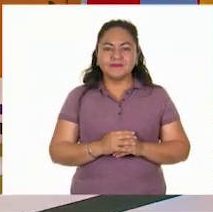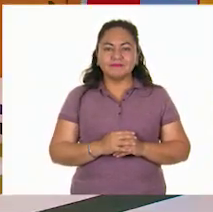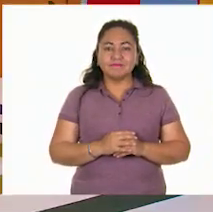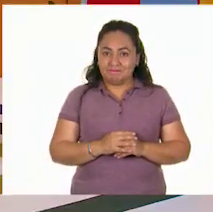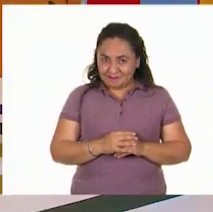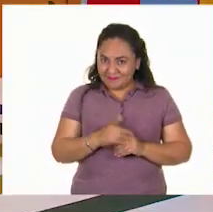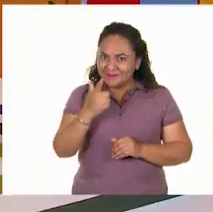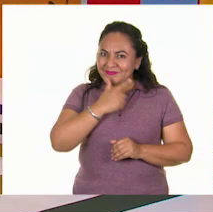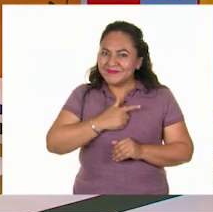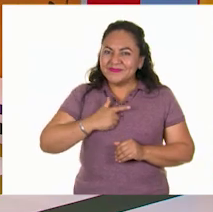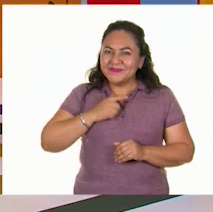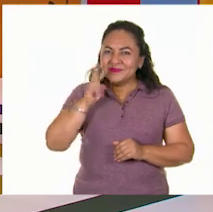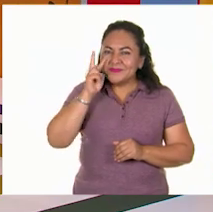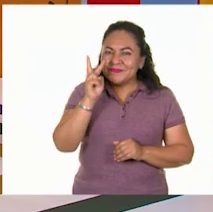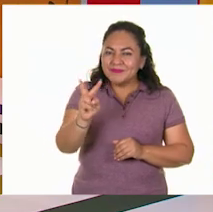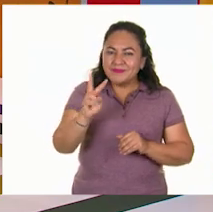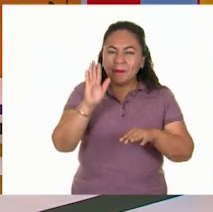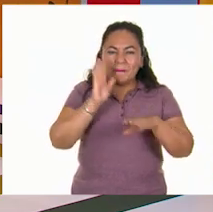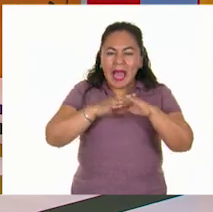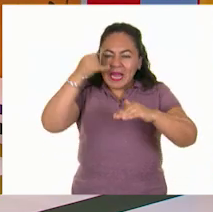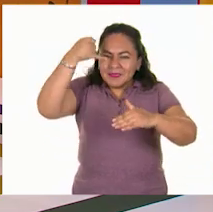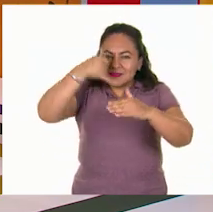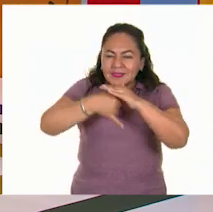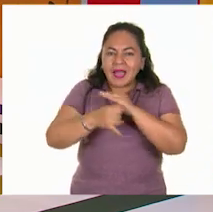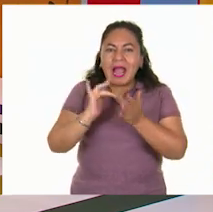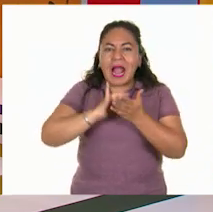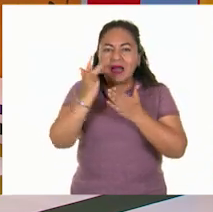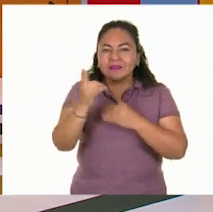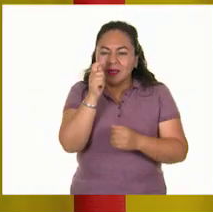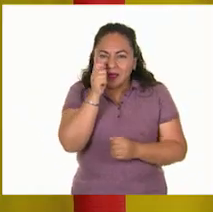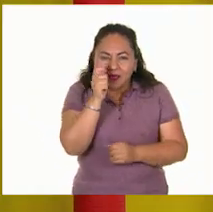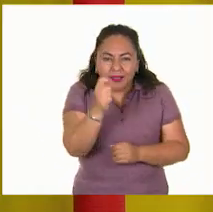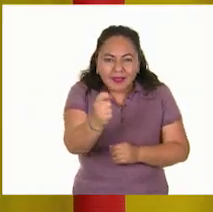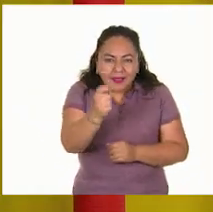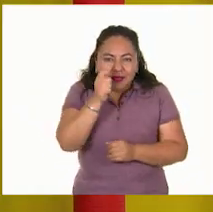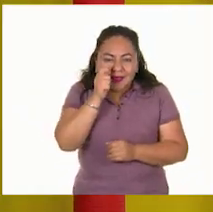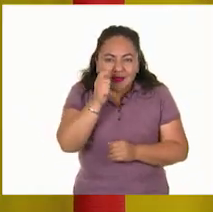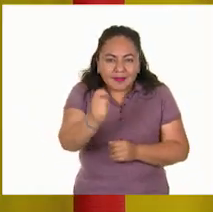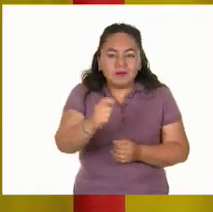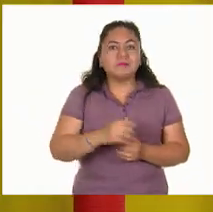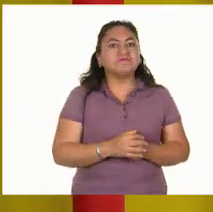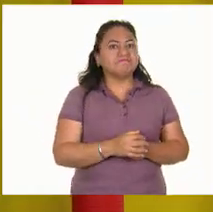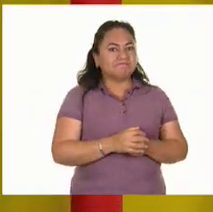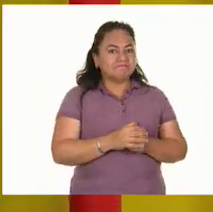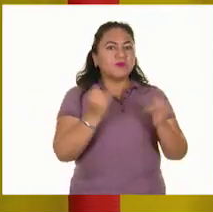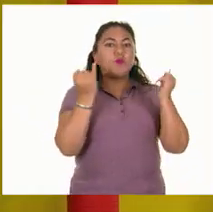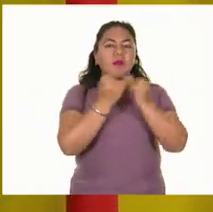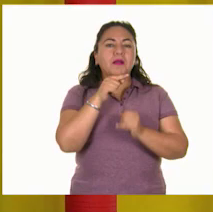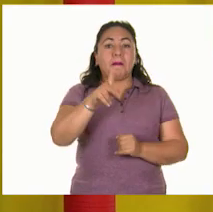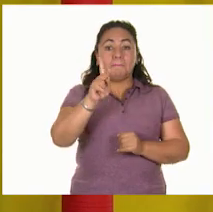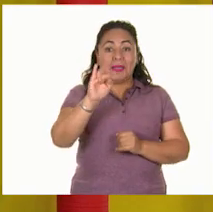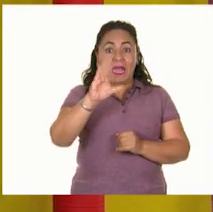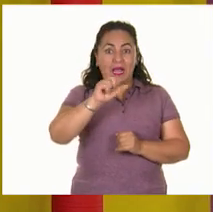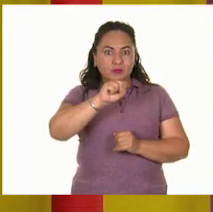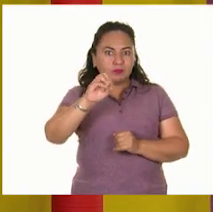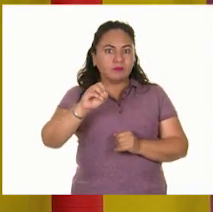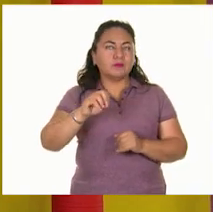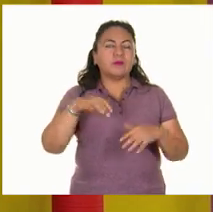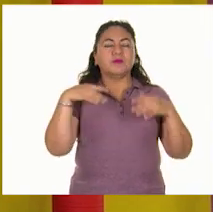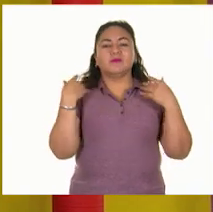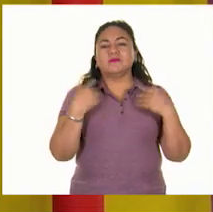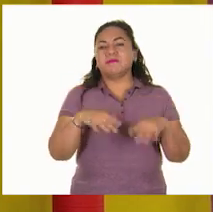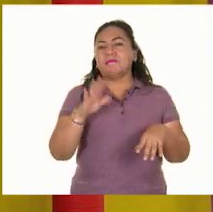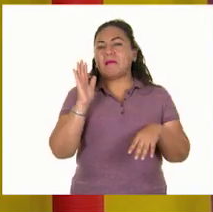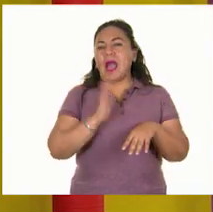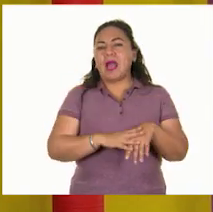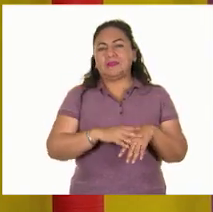¿Te gustó ver los detalles ahora sí a través de una lupa? Y yo creo que obras como las de Pablo Picasso, que son un